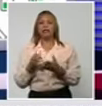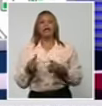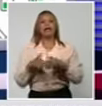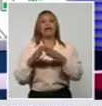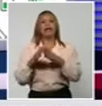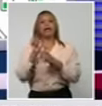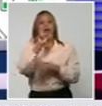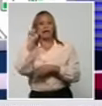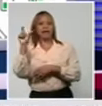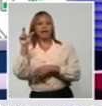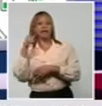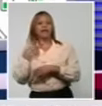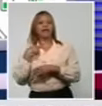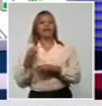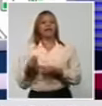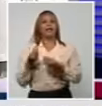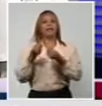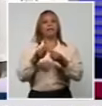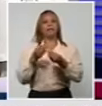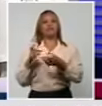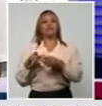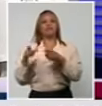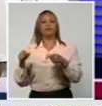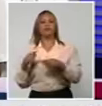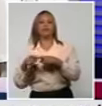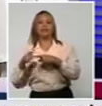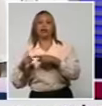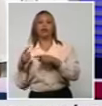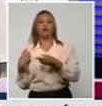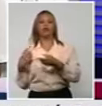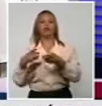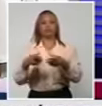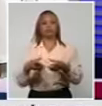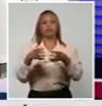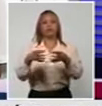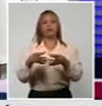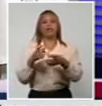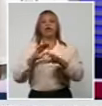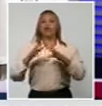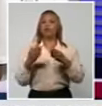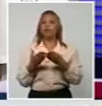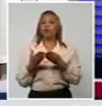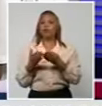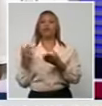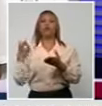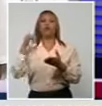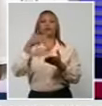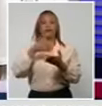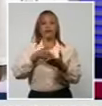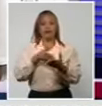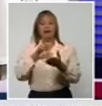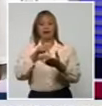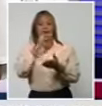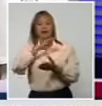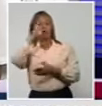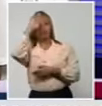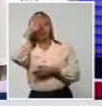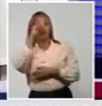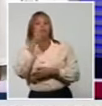los despachos de estas cargas, doctor Carmelo? Mira, todas las cargas que están llegando al país, toda aquella que lo permite por su nivel